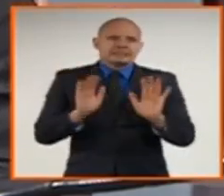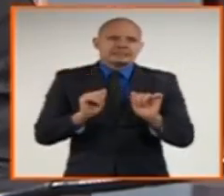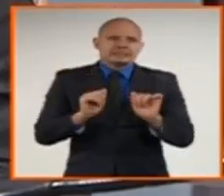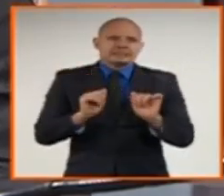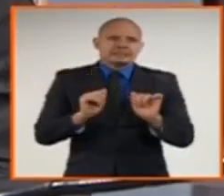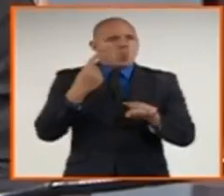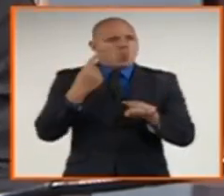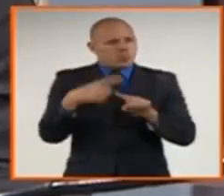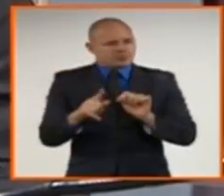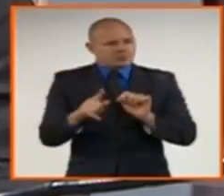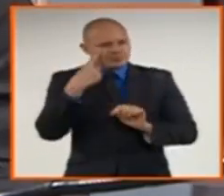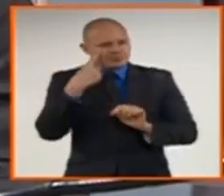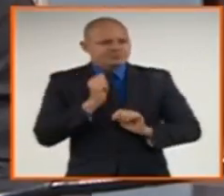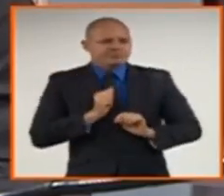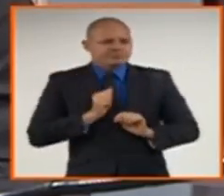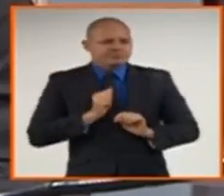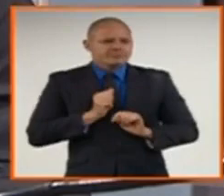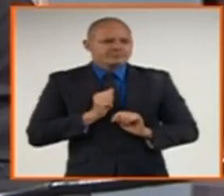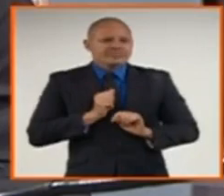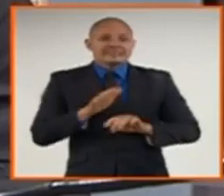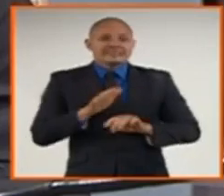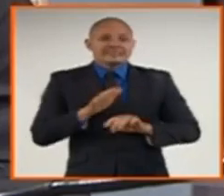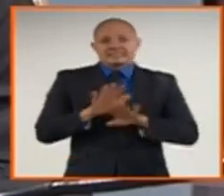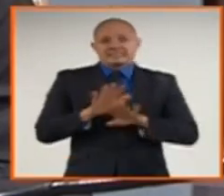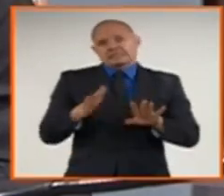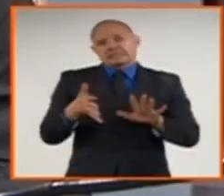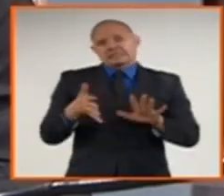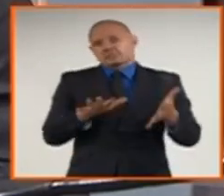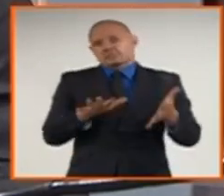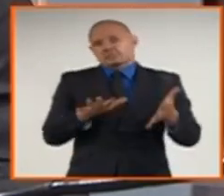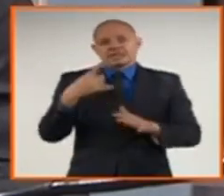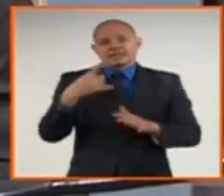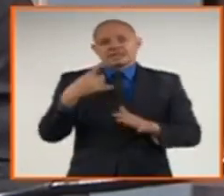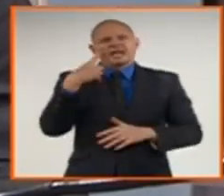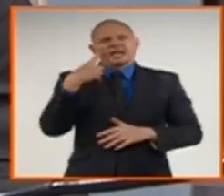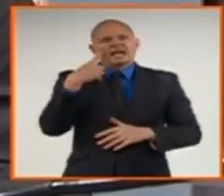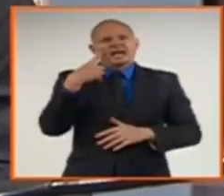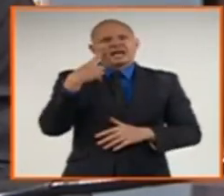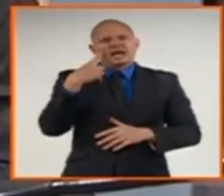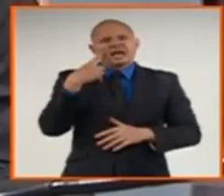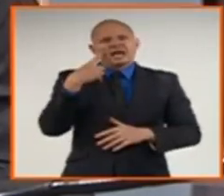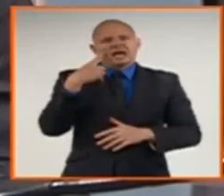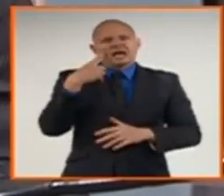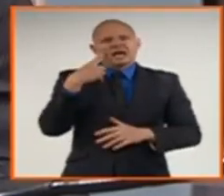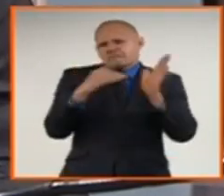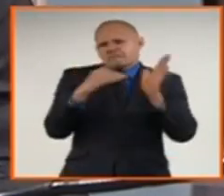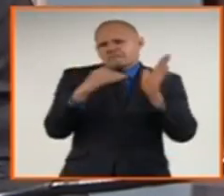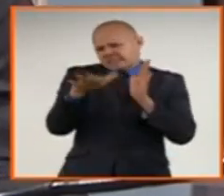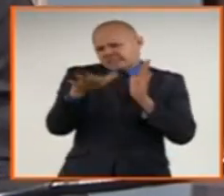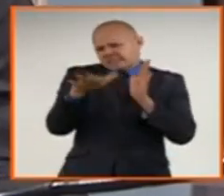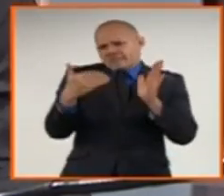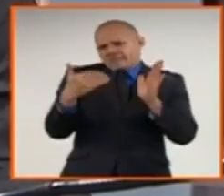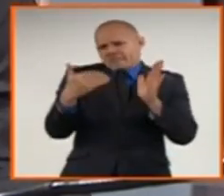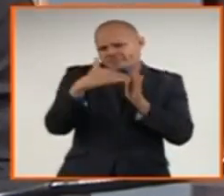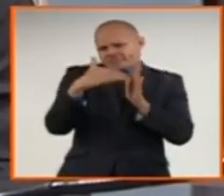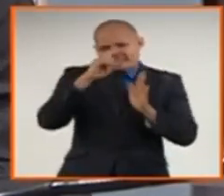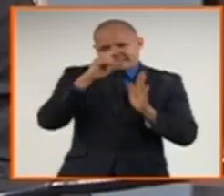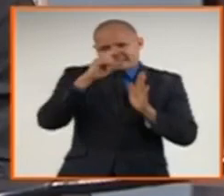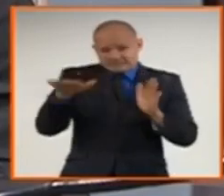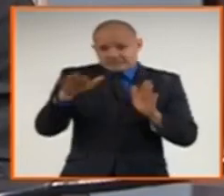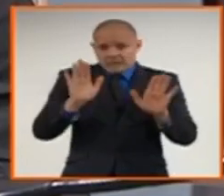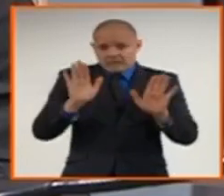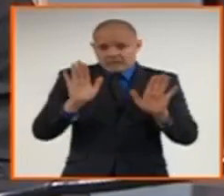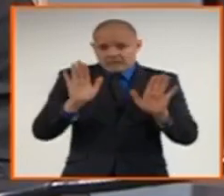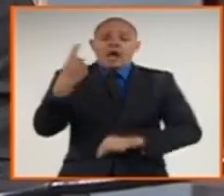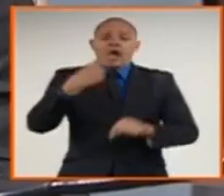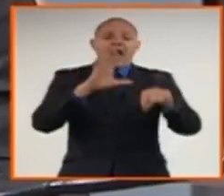menos, adicionalmente los ciento y tantos miles de niños convalecientes, también se obtuvo el